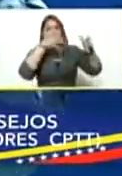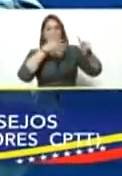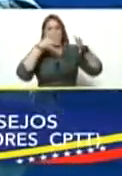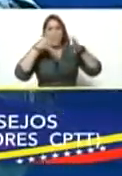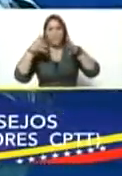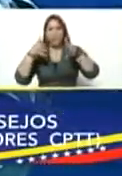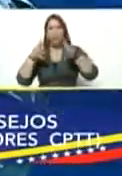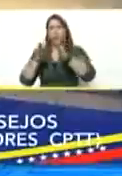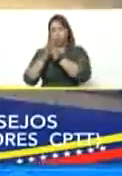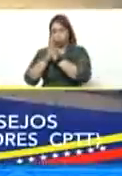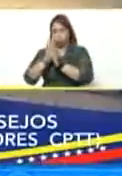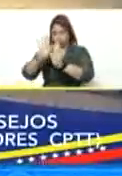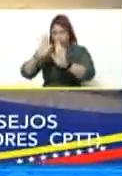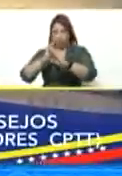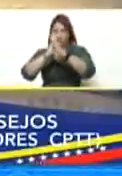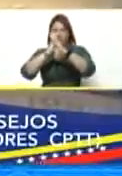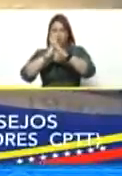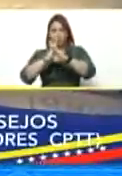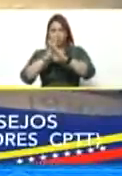aquí, ya va.